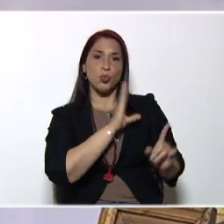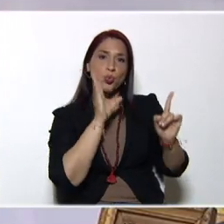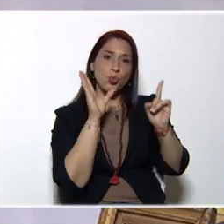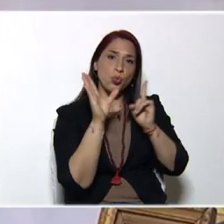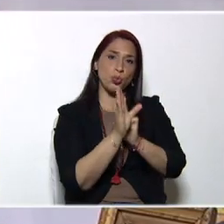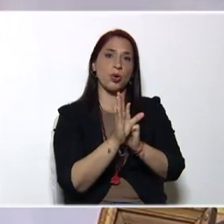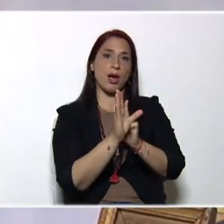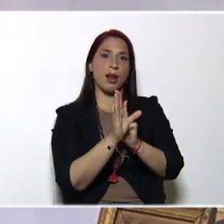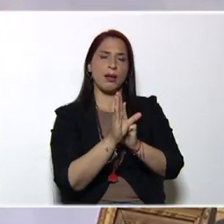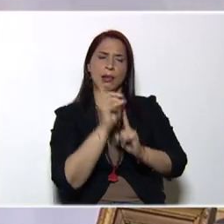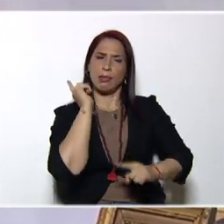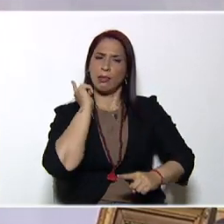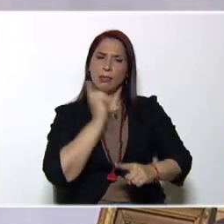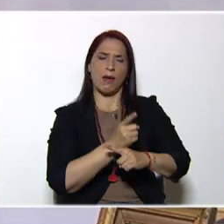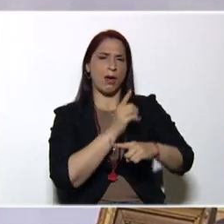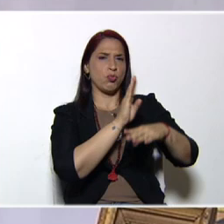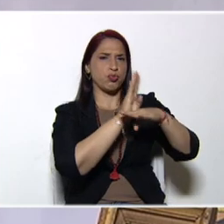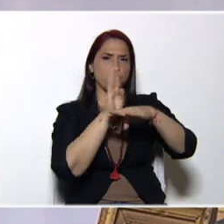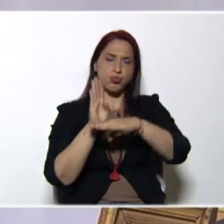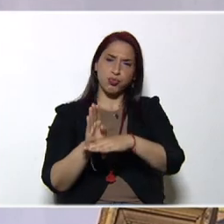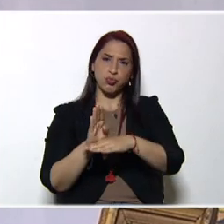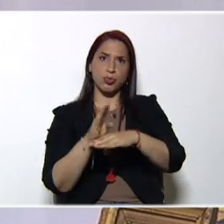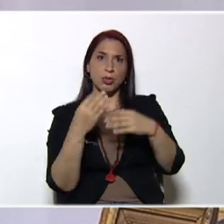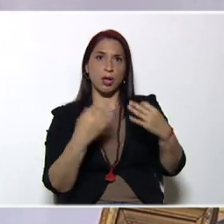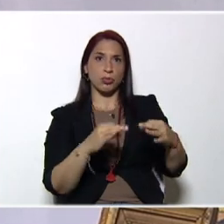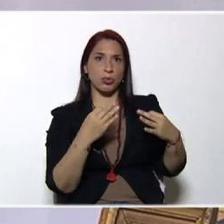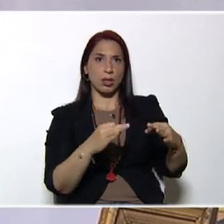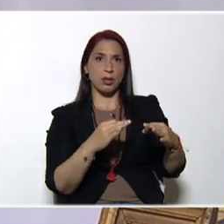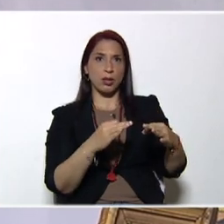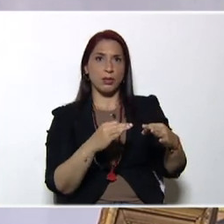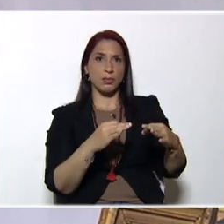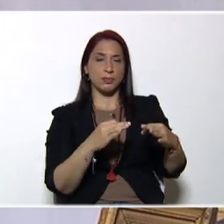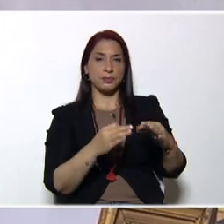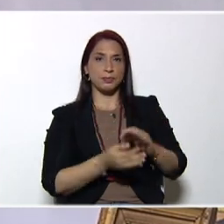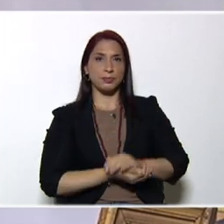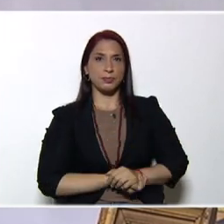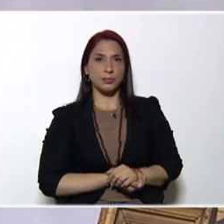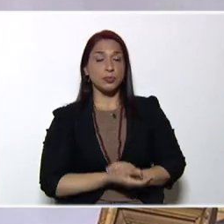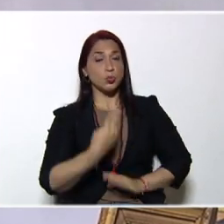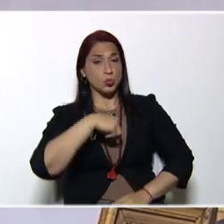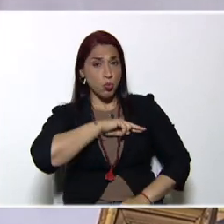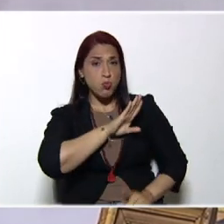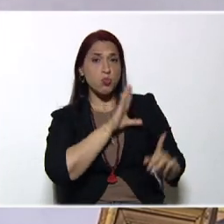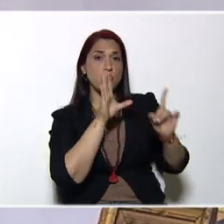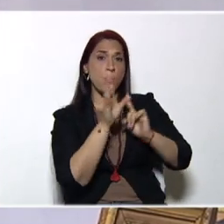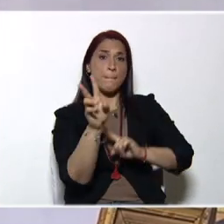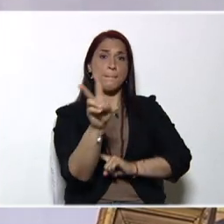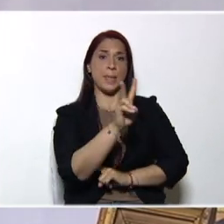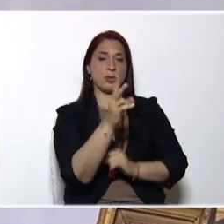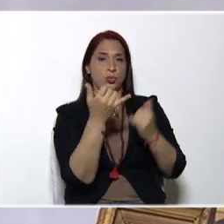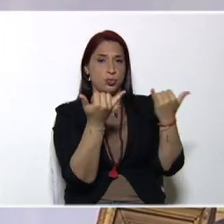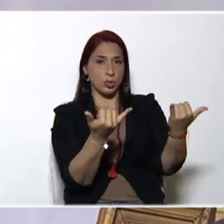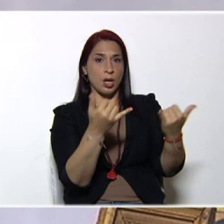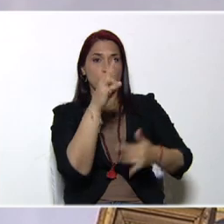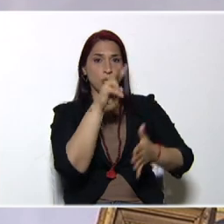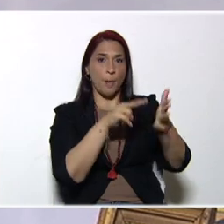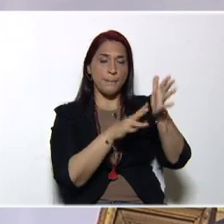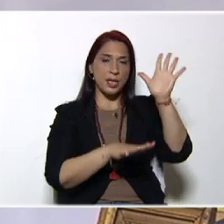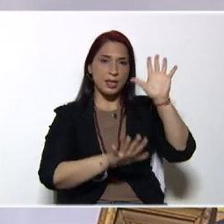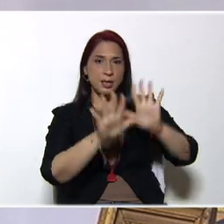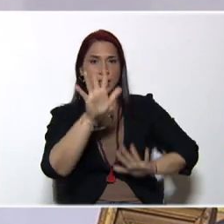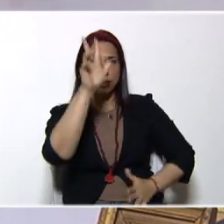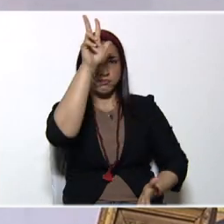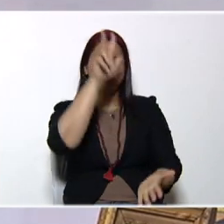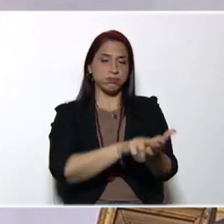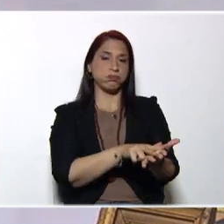cultural e inmaterial, natural e intangible e inmaterial de nuestra cultura venezolana, recientemente en el 2015